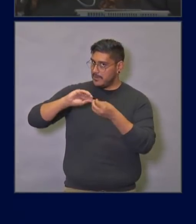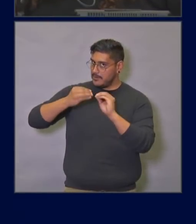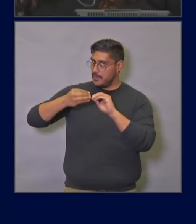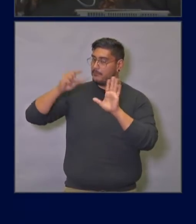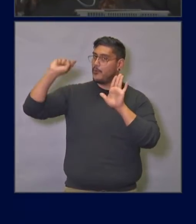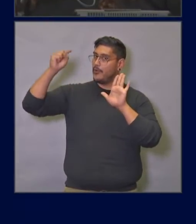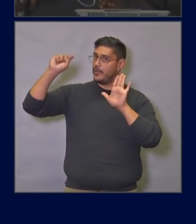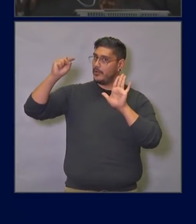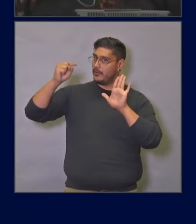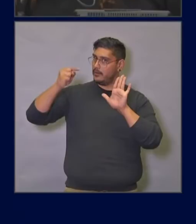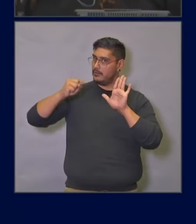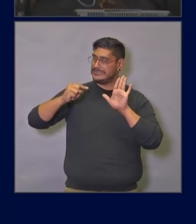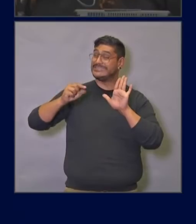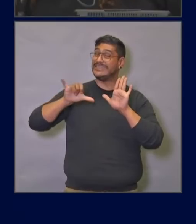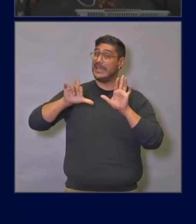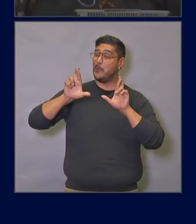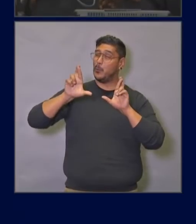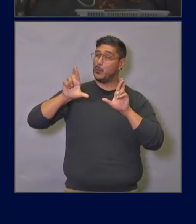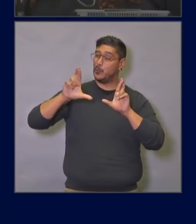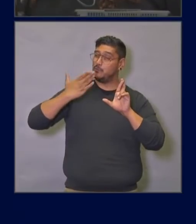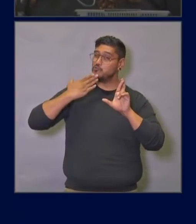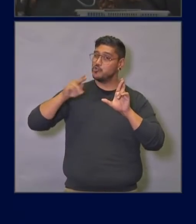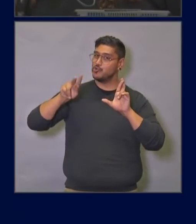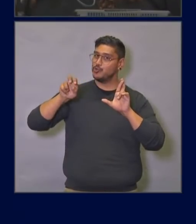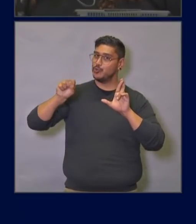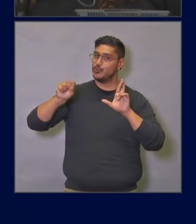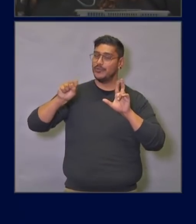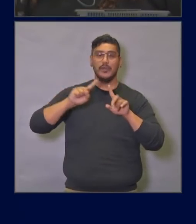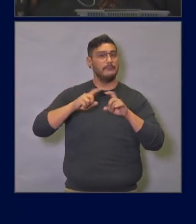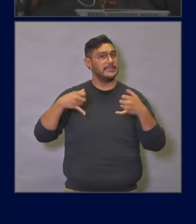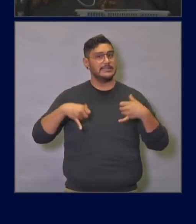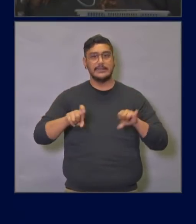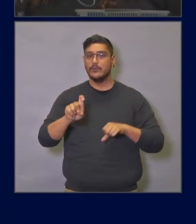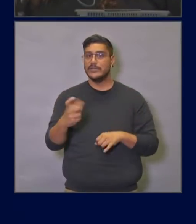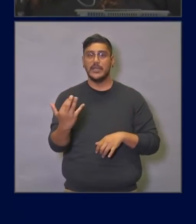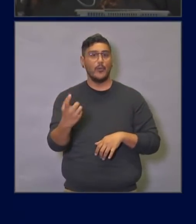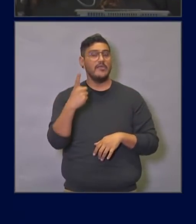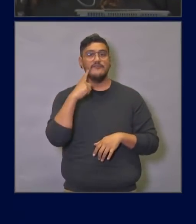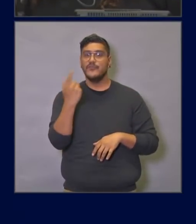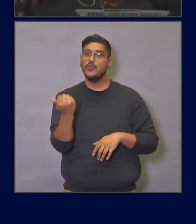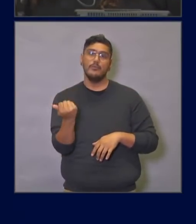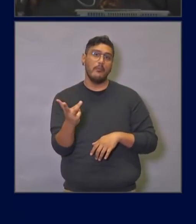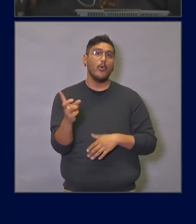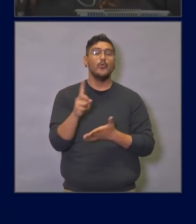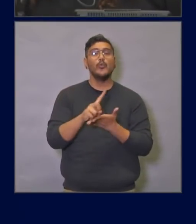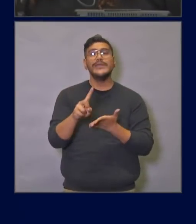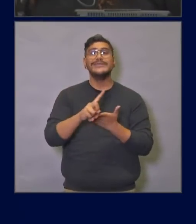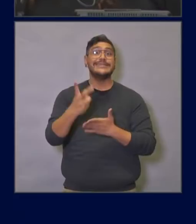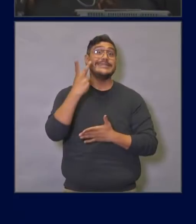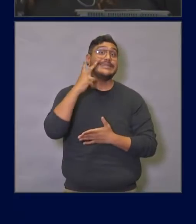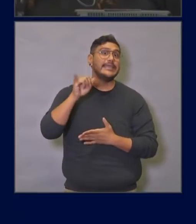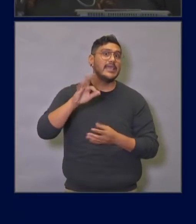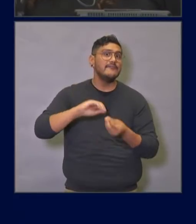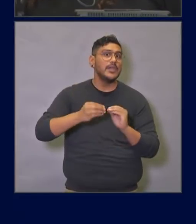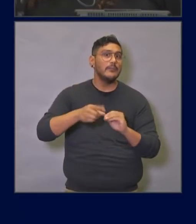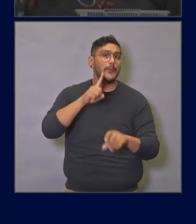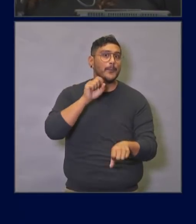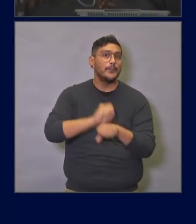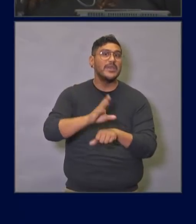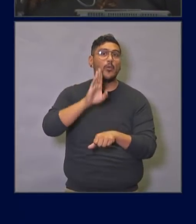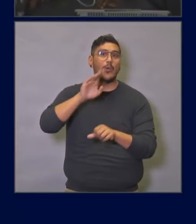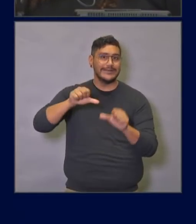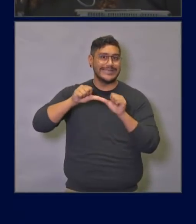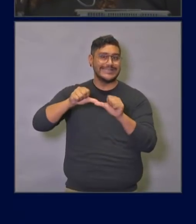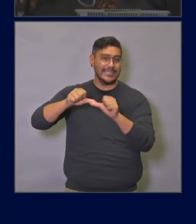una señal de esperanza, pero necesitaremos varias semanas más de esta tendencia a la baja para volver a